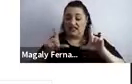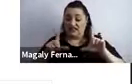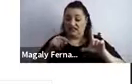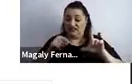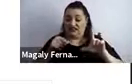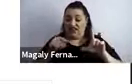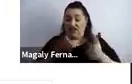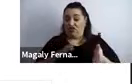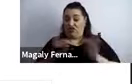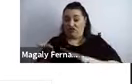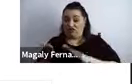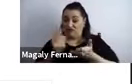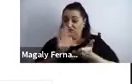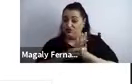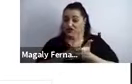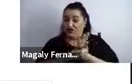fuera,